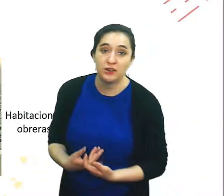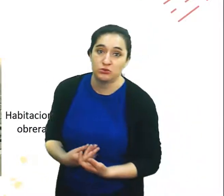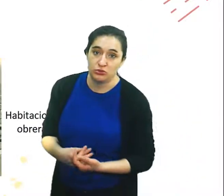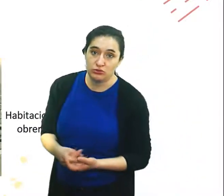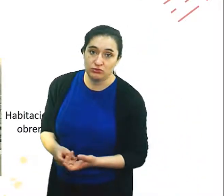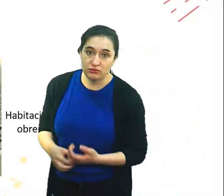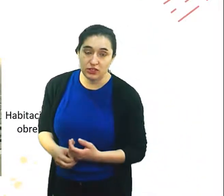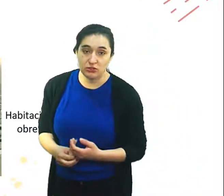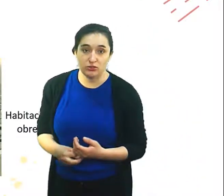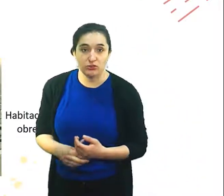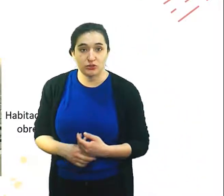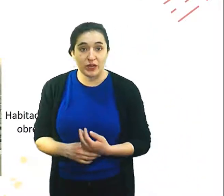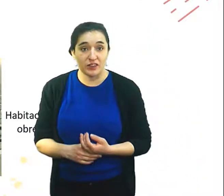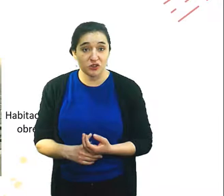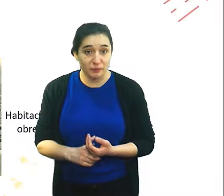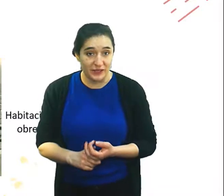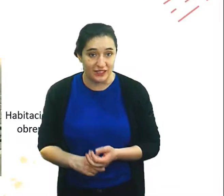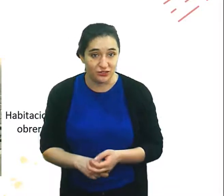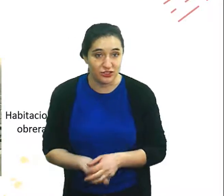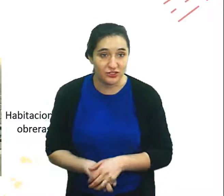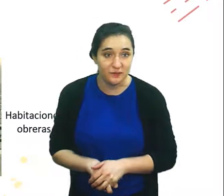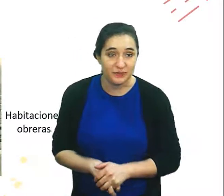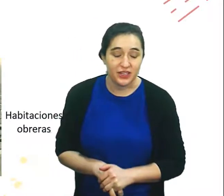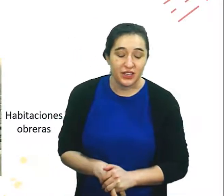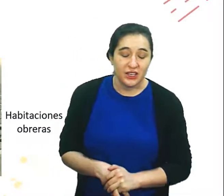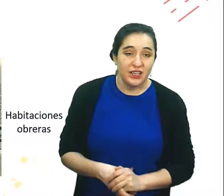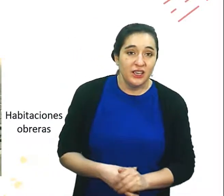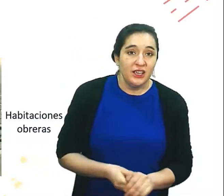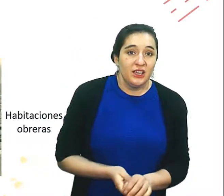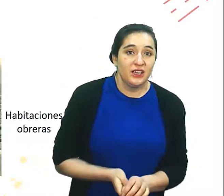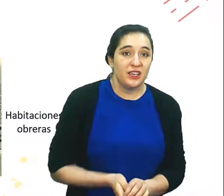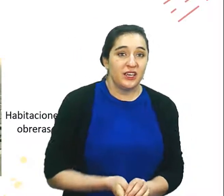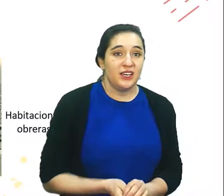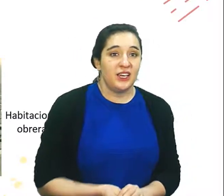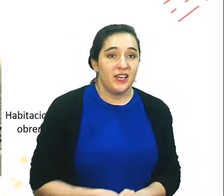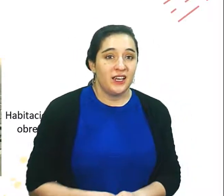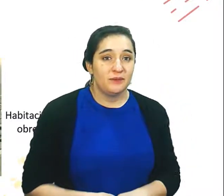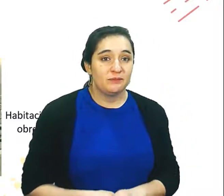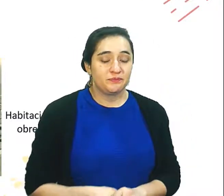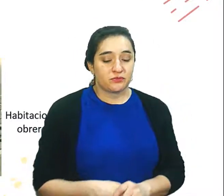company towns, que son ciudades de compañía, ¿no es cierto?